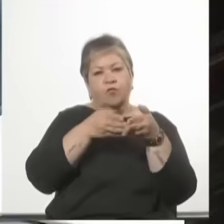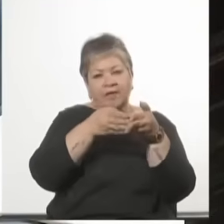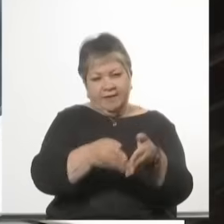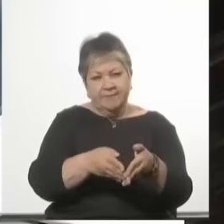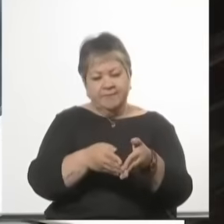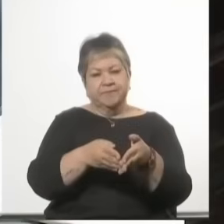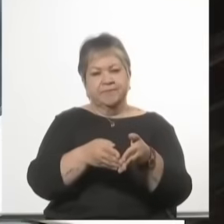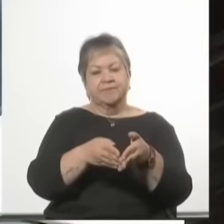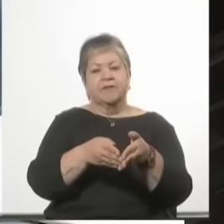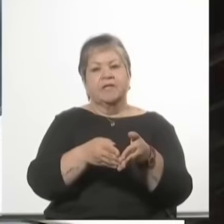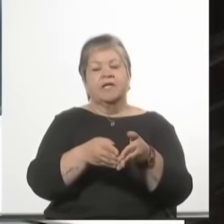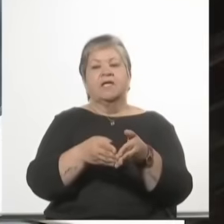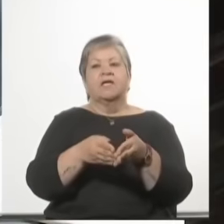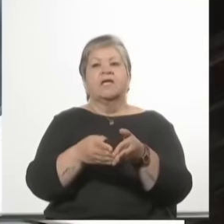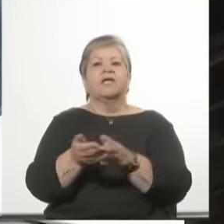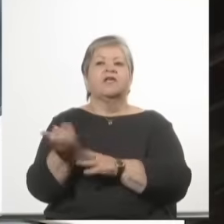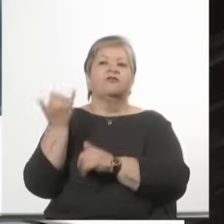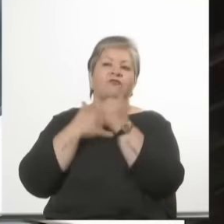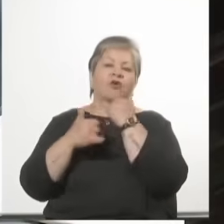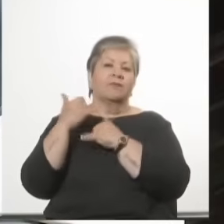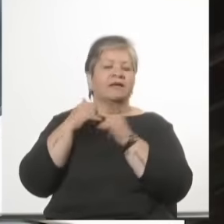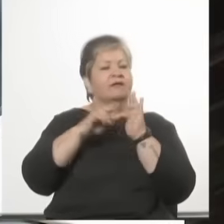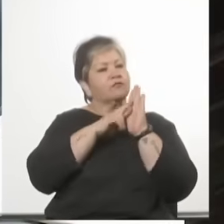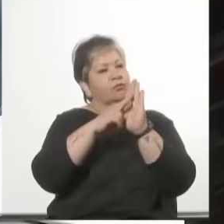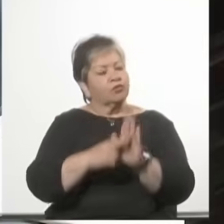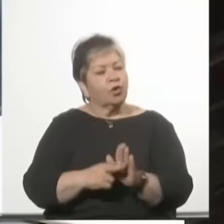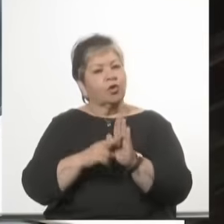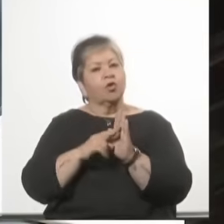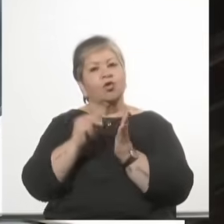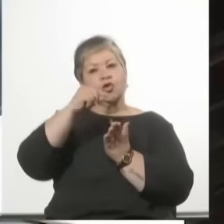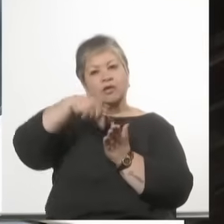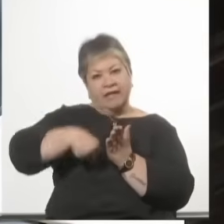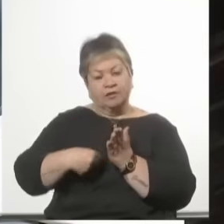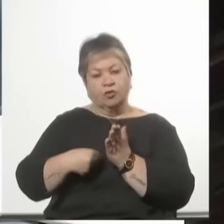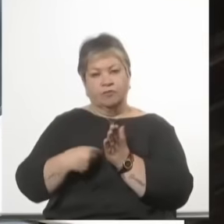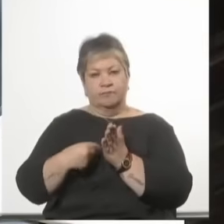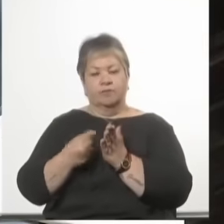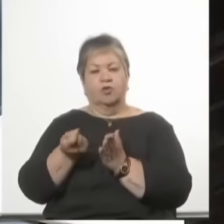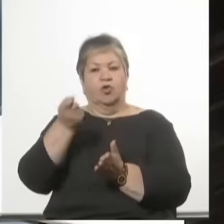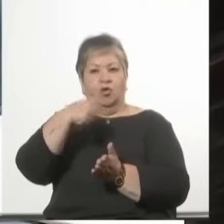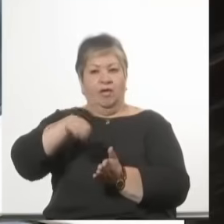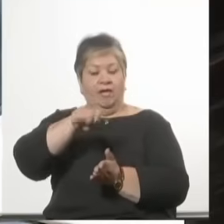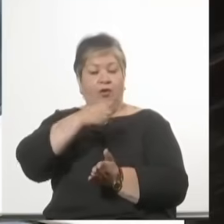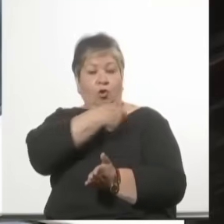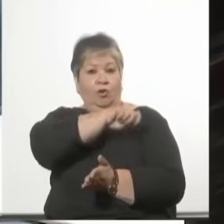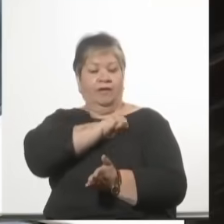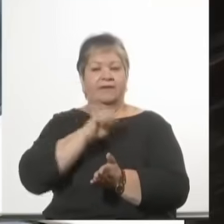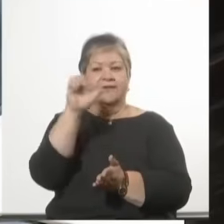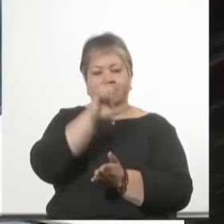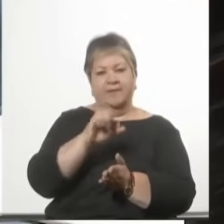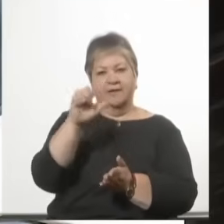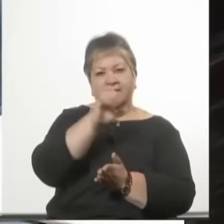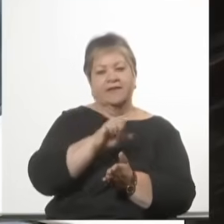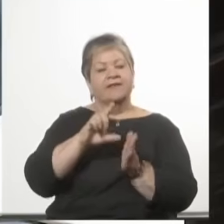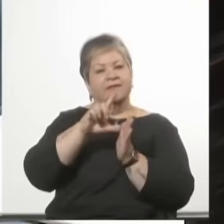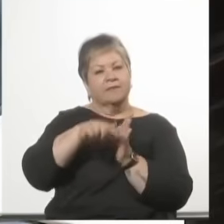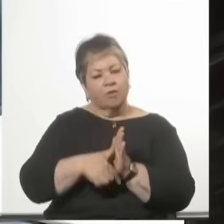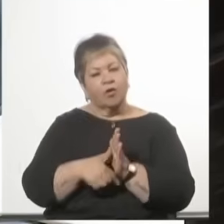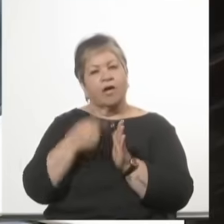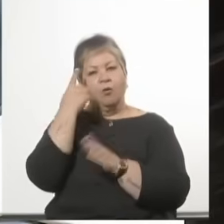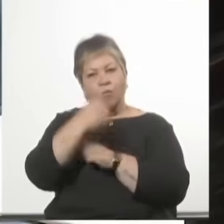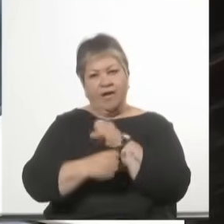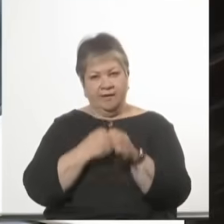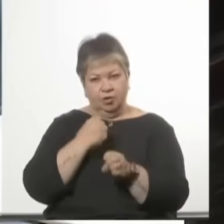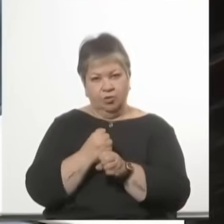contrato, informando sobre la resolución de los contratos suscritos con Cardama. Por esta razón, estima que demorará